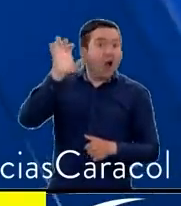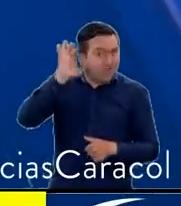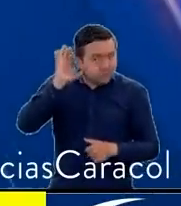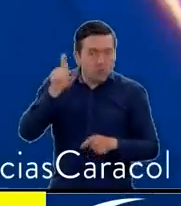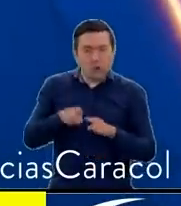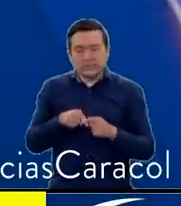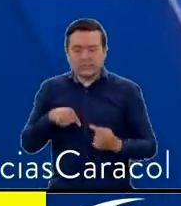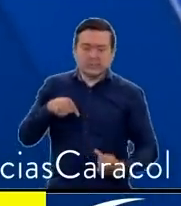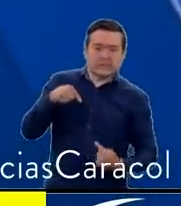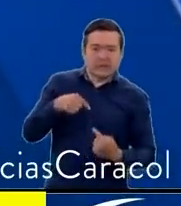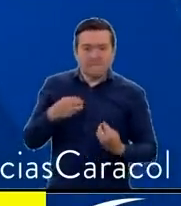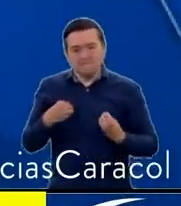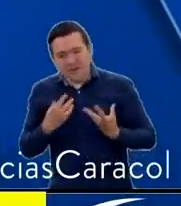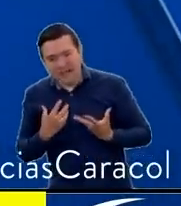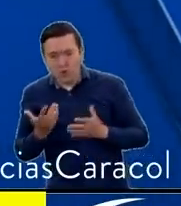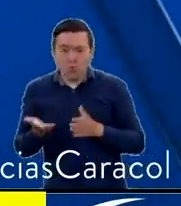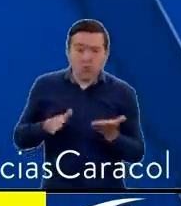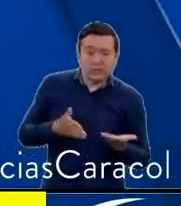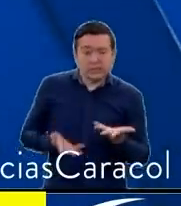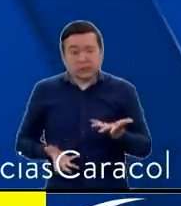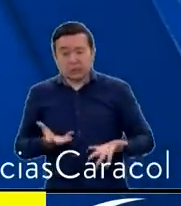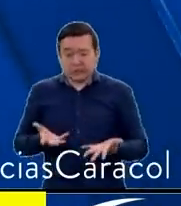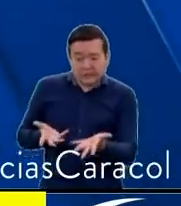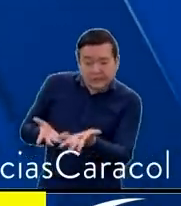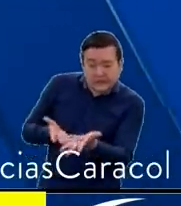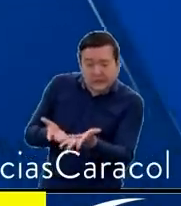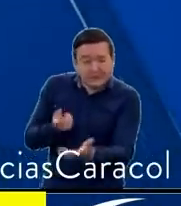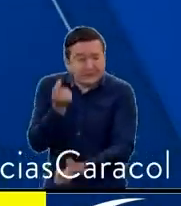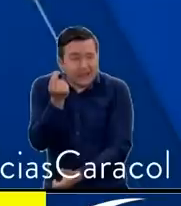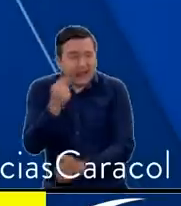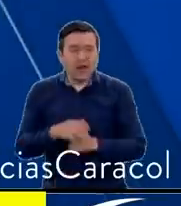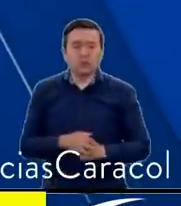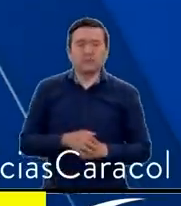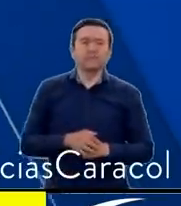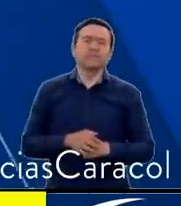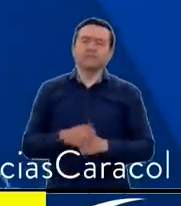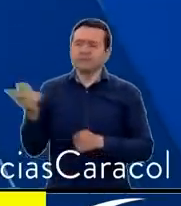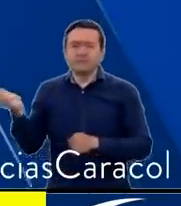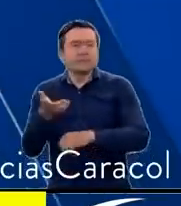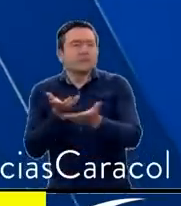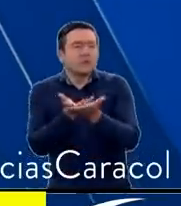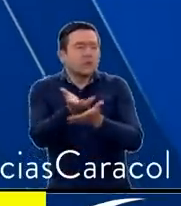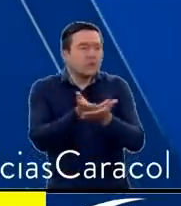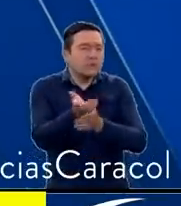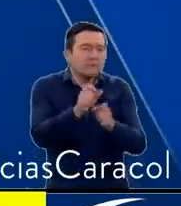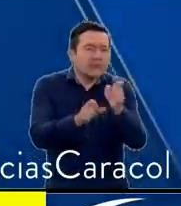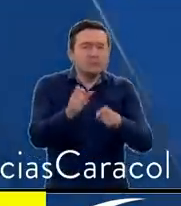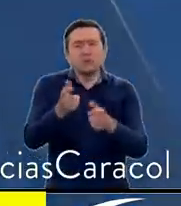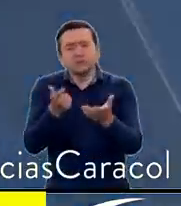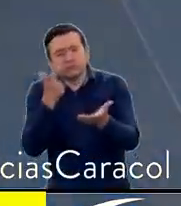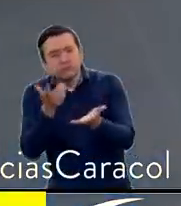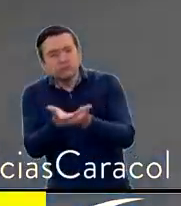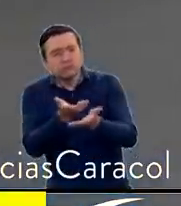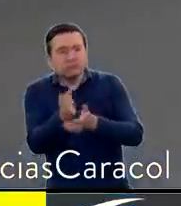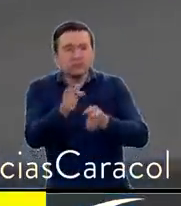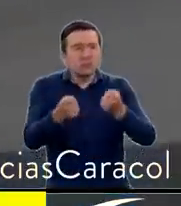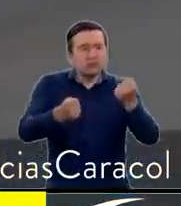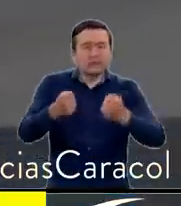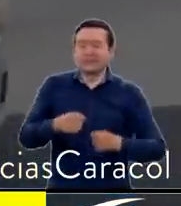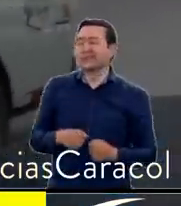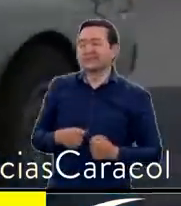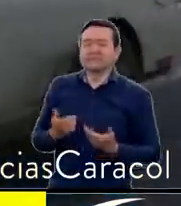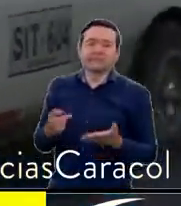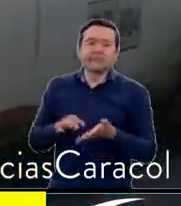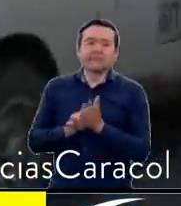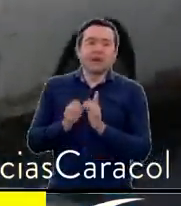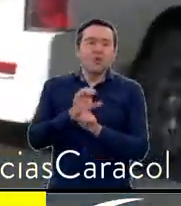Por último, capitán, ¿cuál es la recomendación a todas aquellas personas y, por supuesto, al conductor también, ¿no? Es un tema de cultura ciudadana, invitar a todos